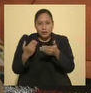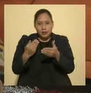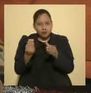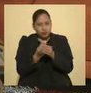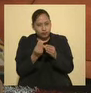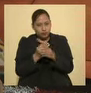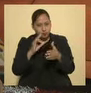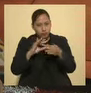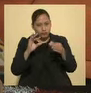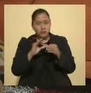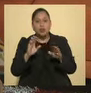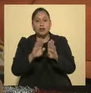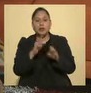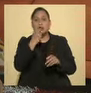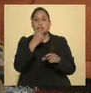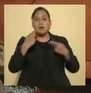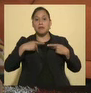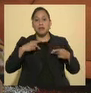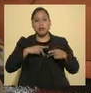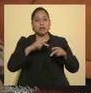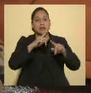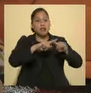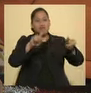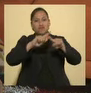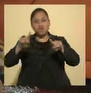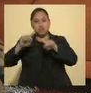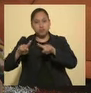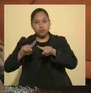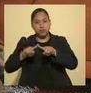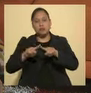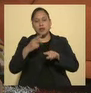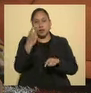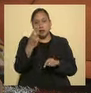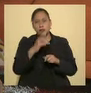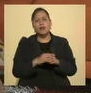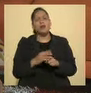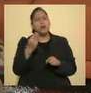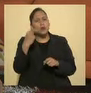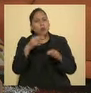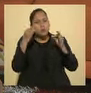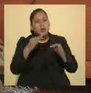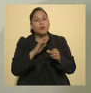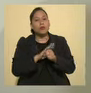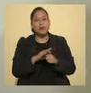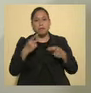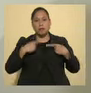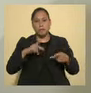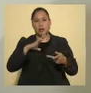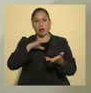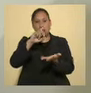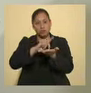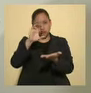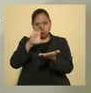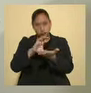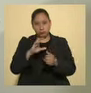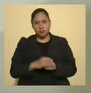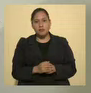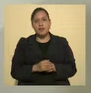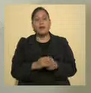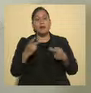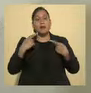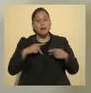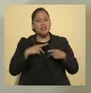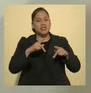que no se dice personas con capacidades diferentes. Así es. ¿Cómo hay que decirlo? Persona con discapacidad. Persona